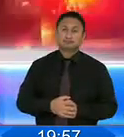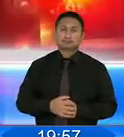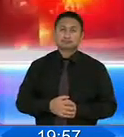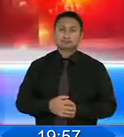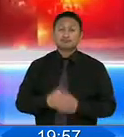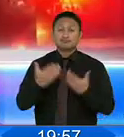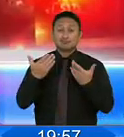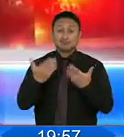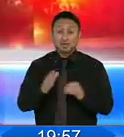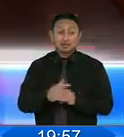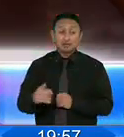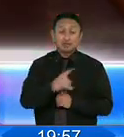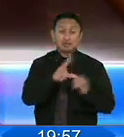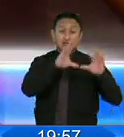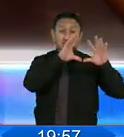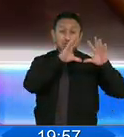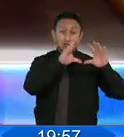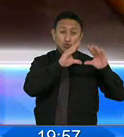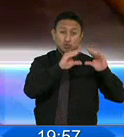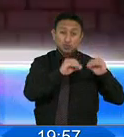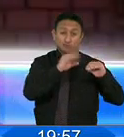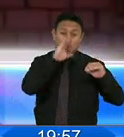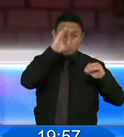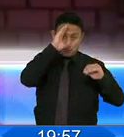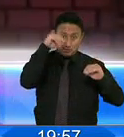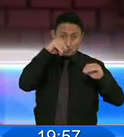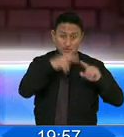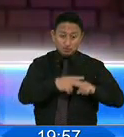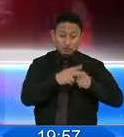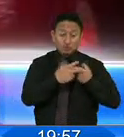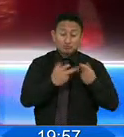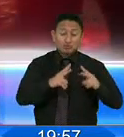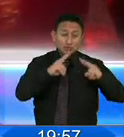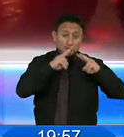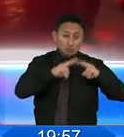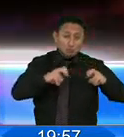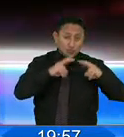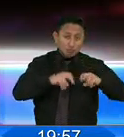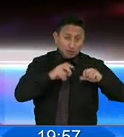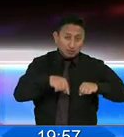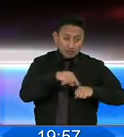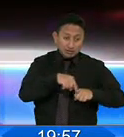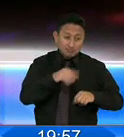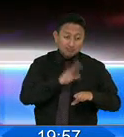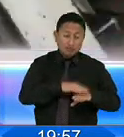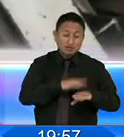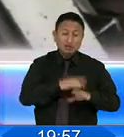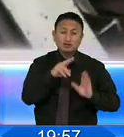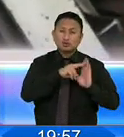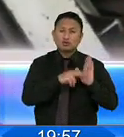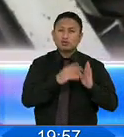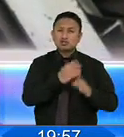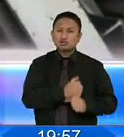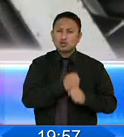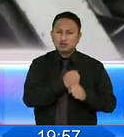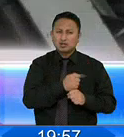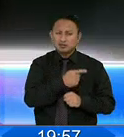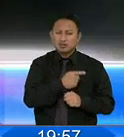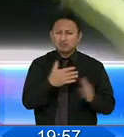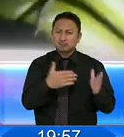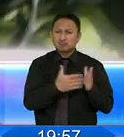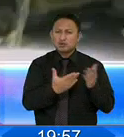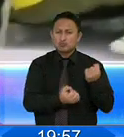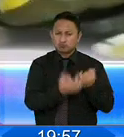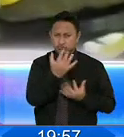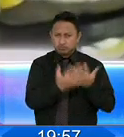haber extinguido las llamas, la policía inició una investigación en la unidad médica por violación de las normas de seguridad contra incendios,